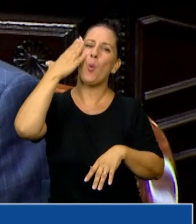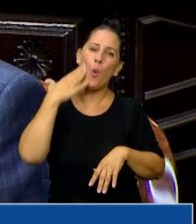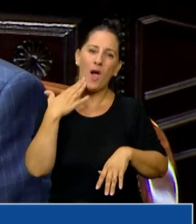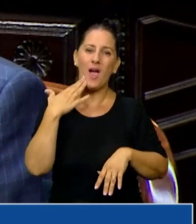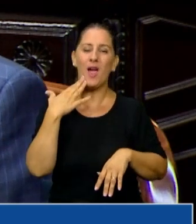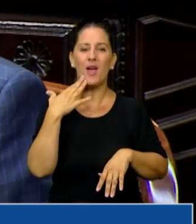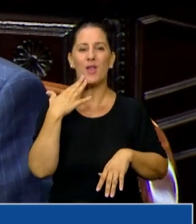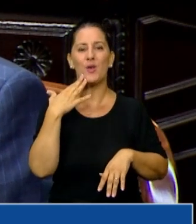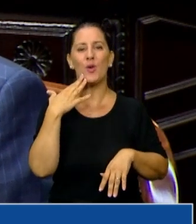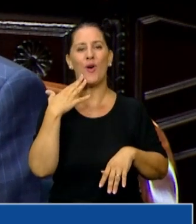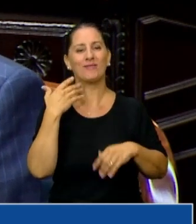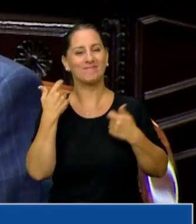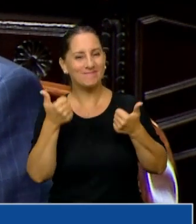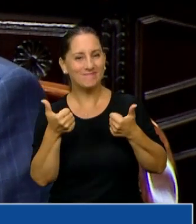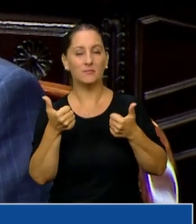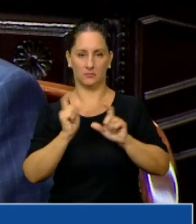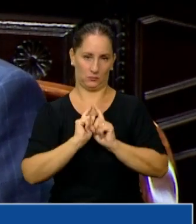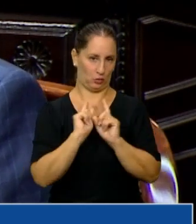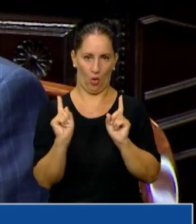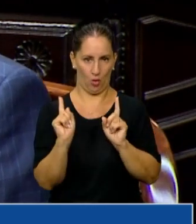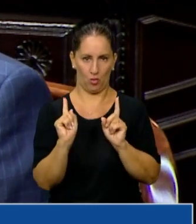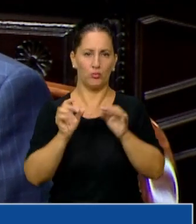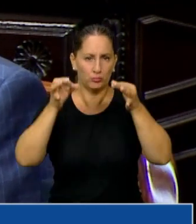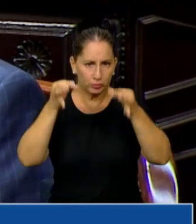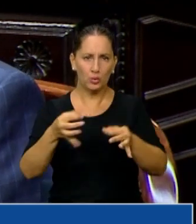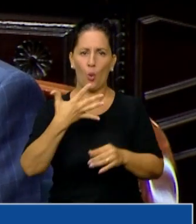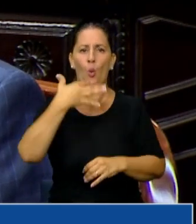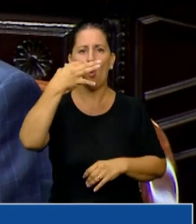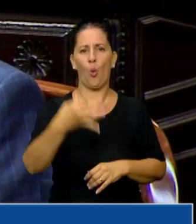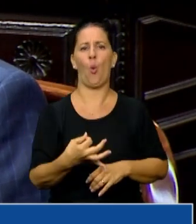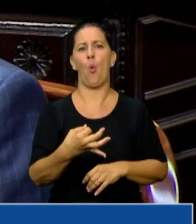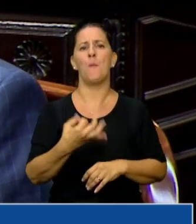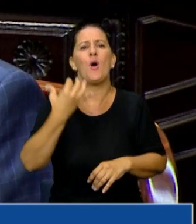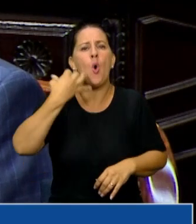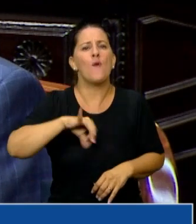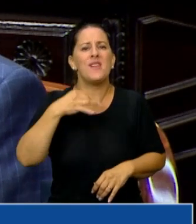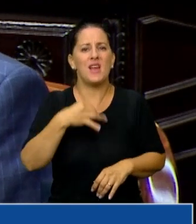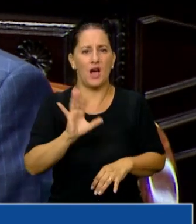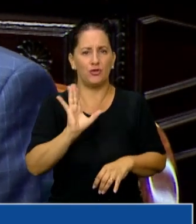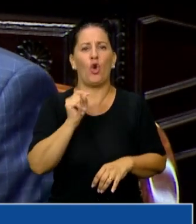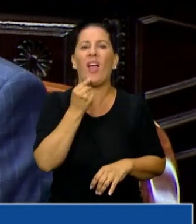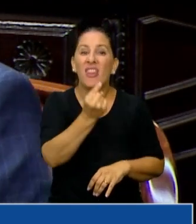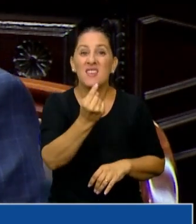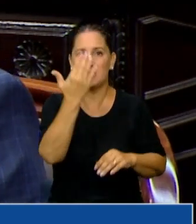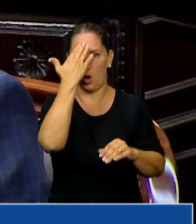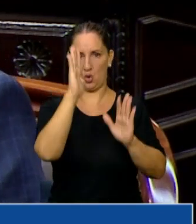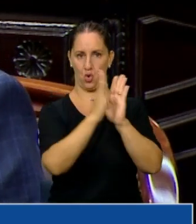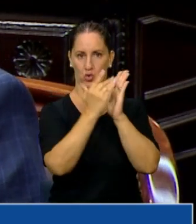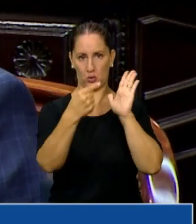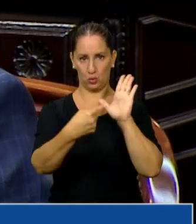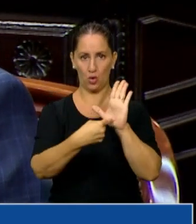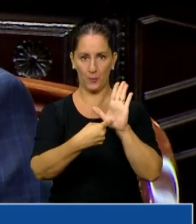generosidad, sino ni más ni menos que el cumplimiento de una obligación constitucional.